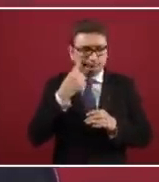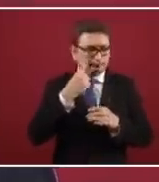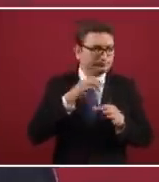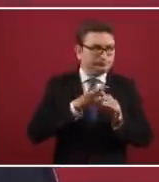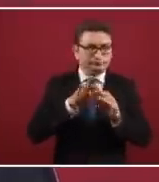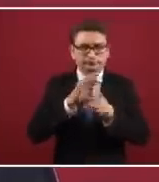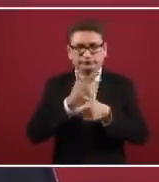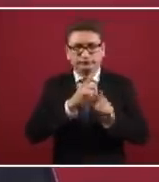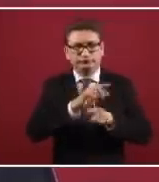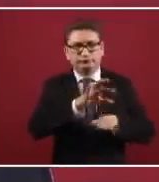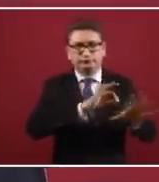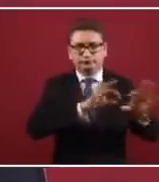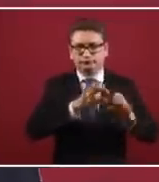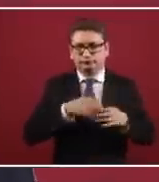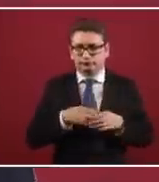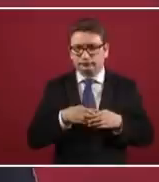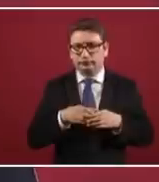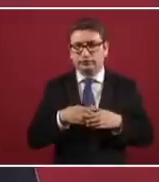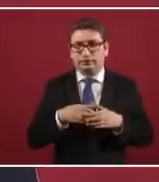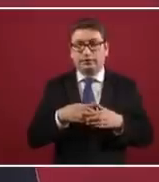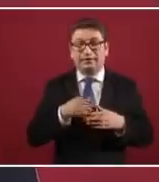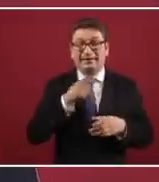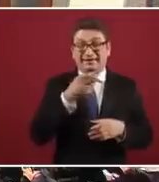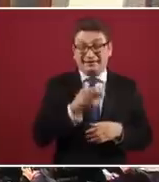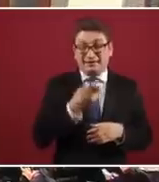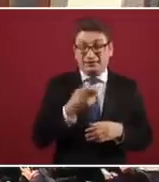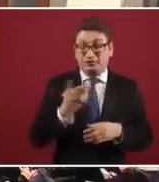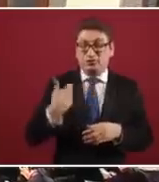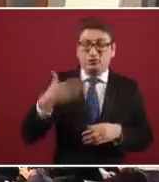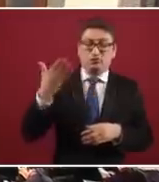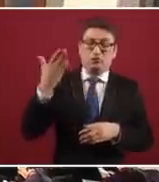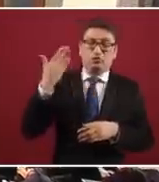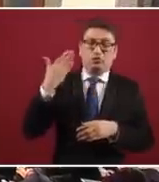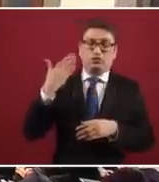y hasta ahora hay